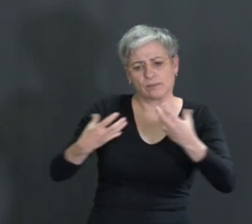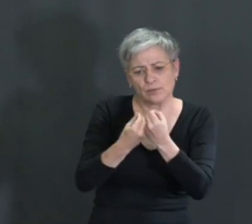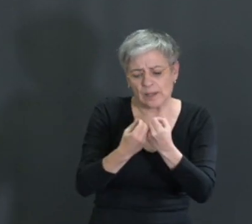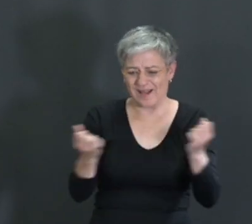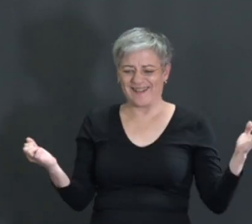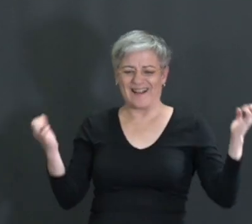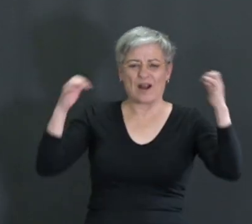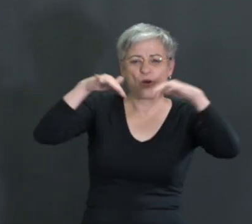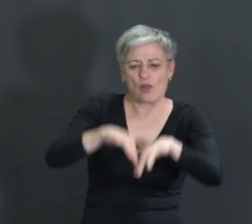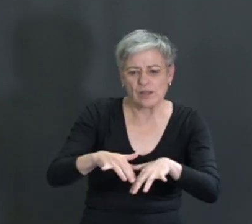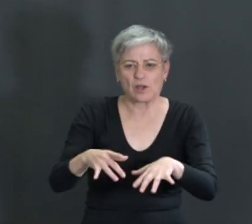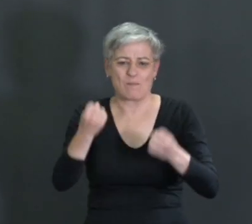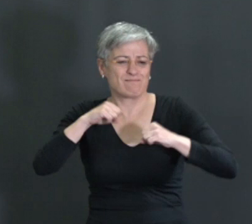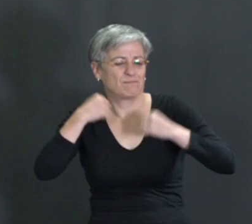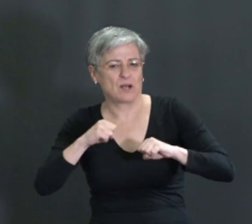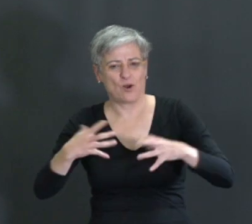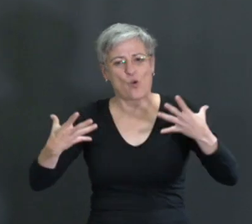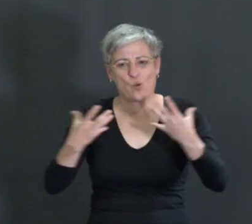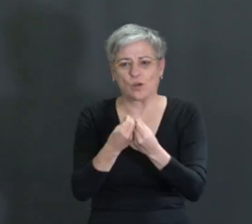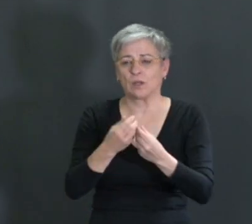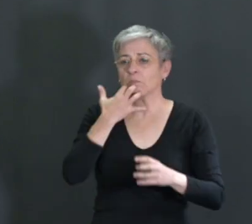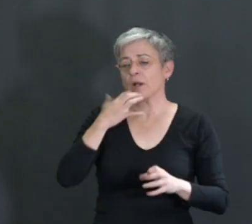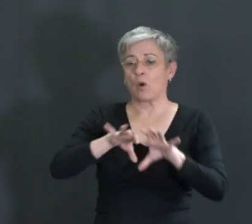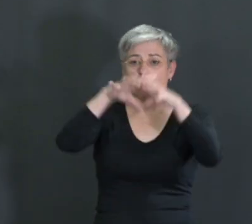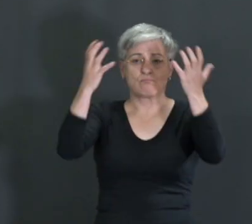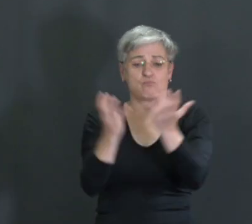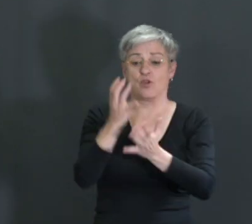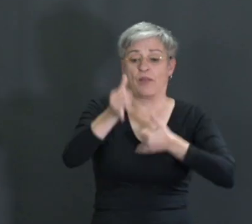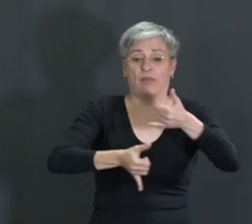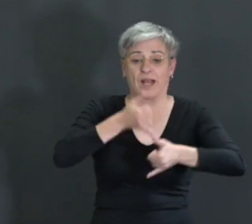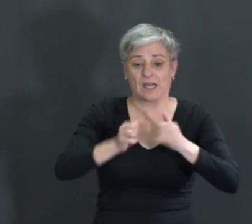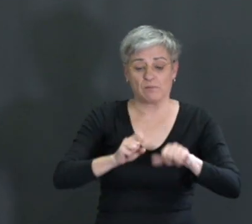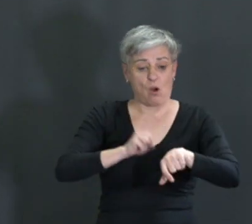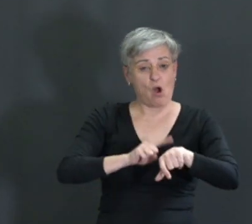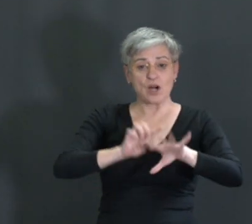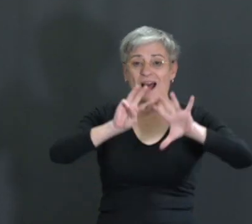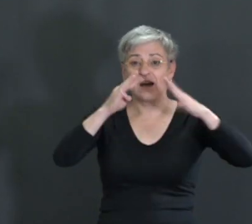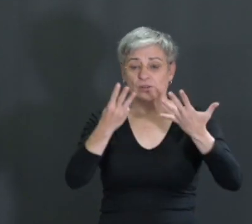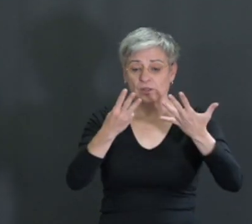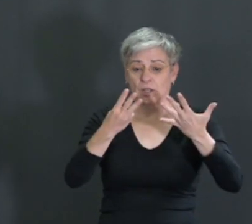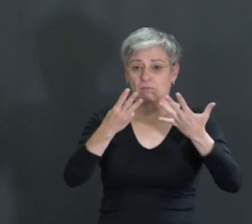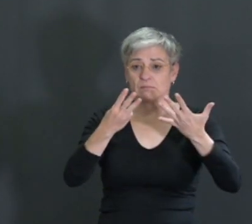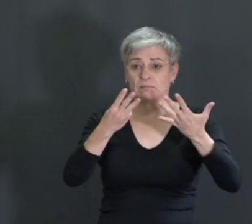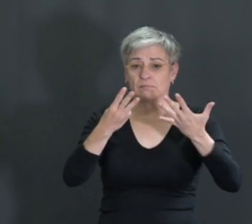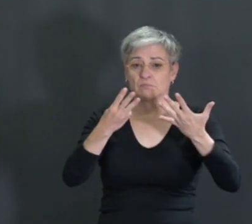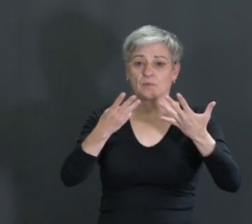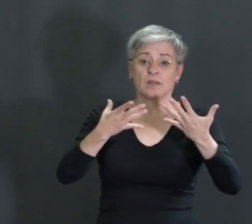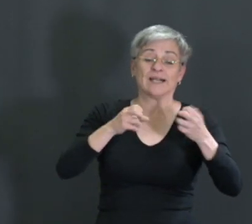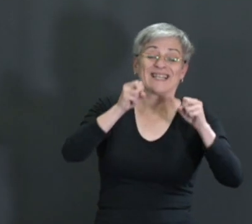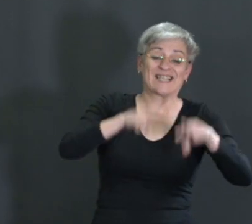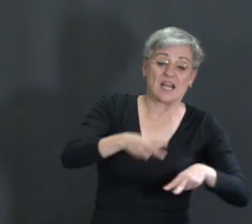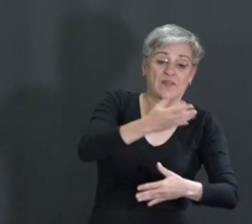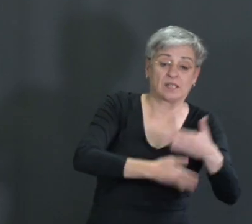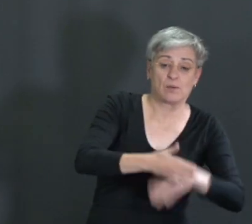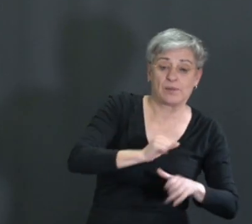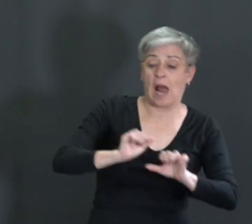concentran conjuntamente. Un campeonato del mundo de ciclismo a las 8 es una prueba de personas sin